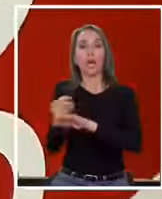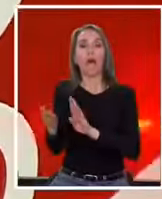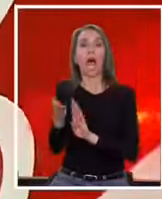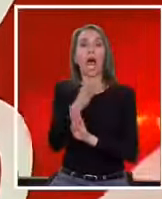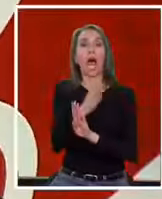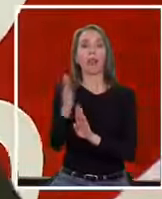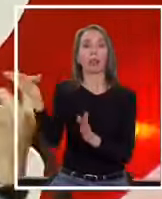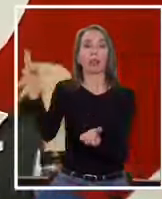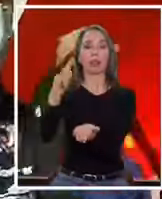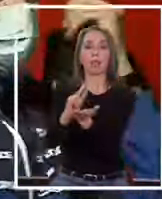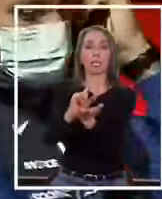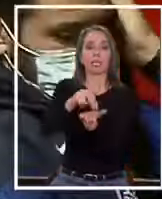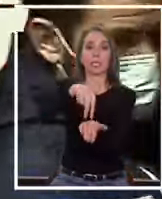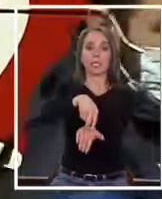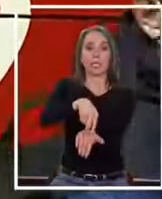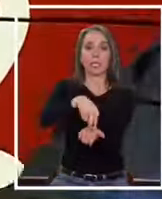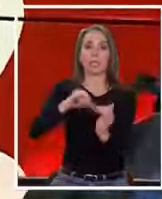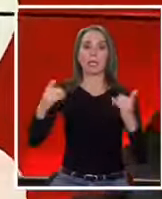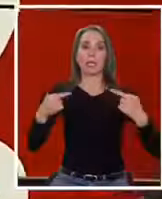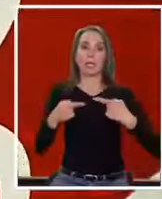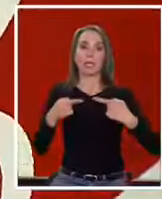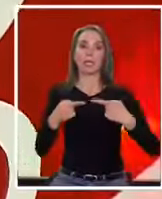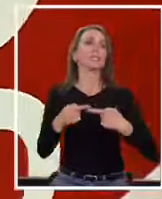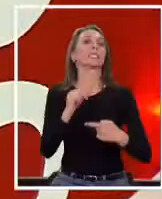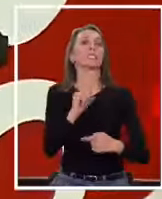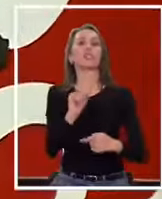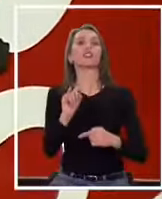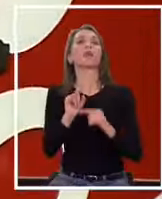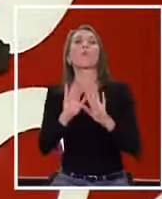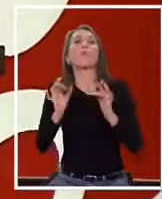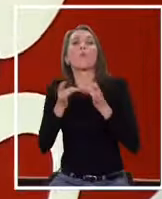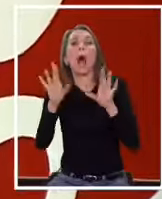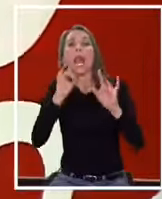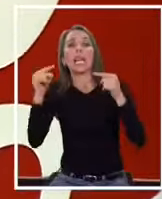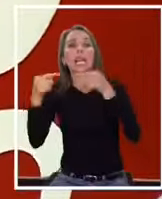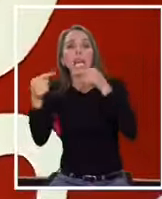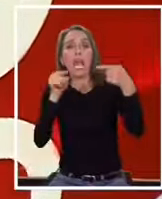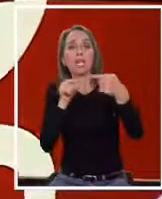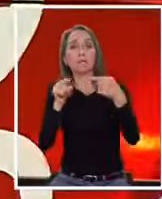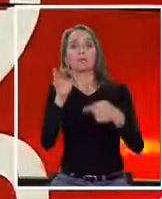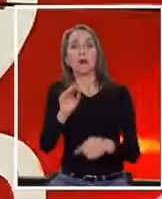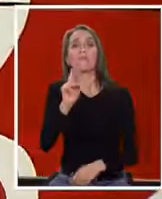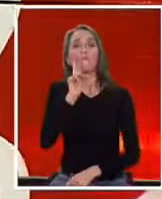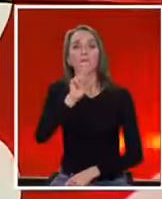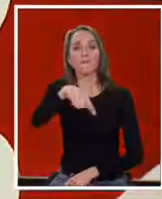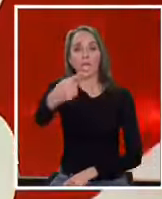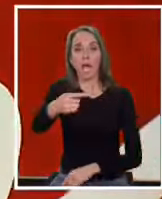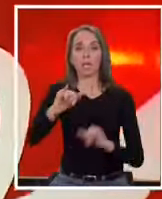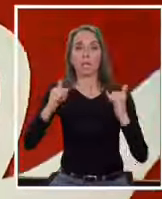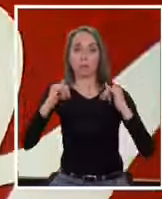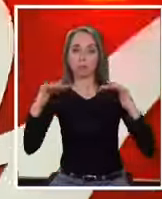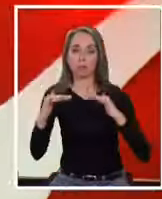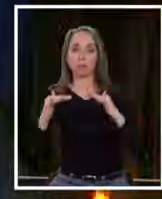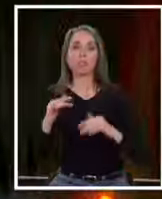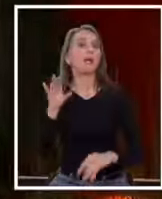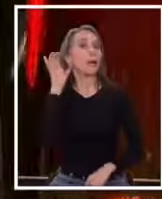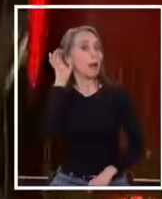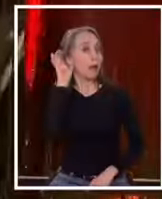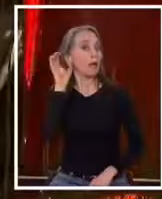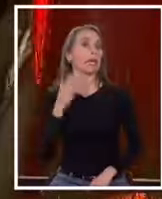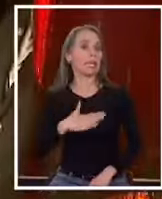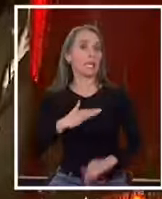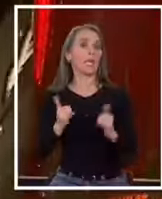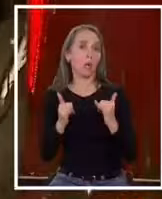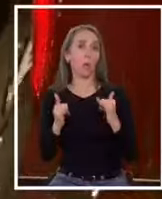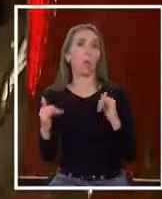del partido. E independiente del rival, juega sí o sí el día viernes. Alexis Sánchez quiere jugar